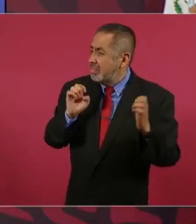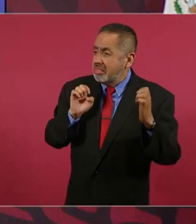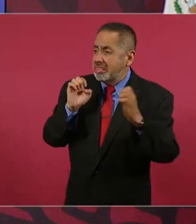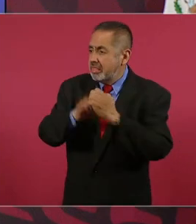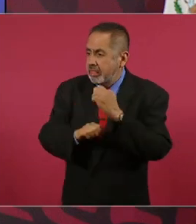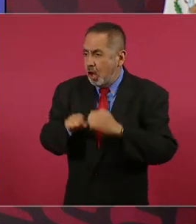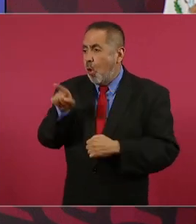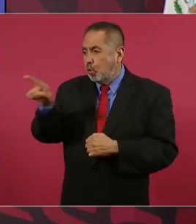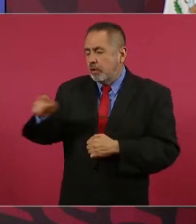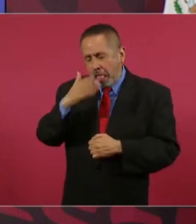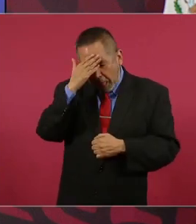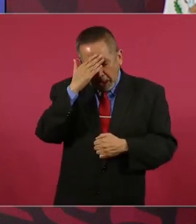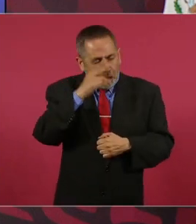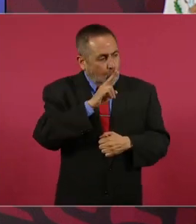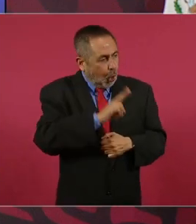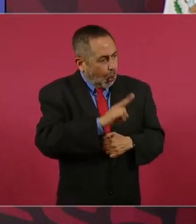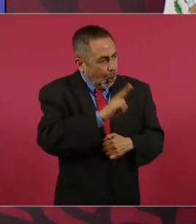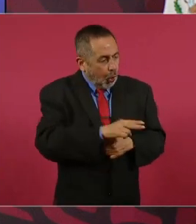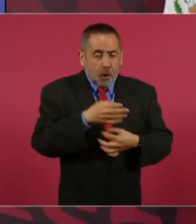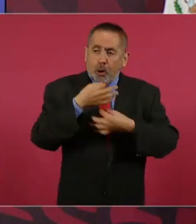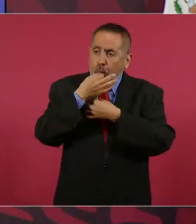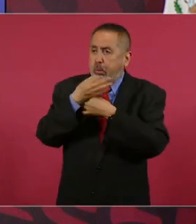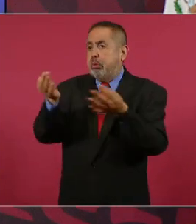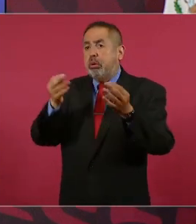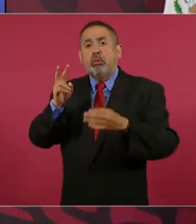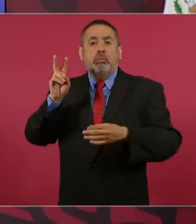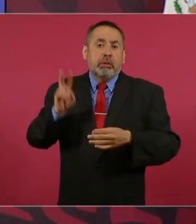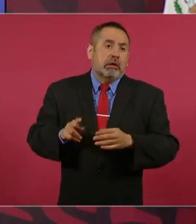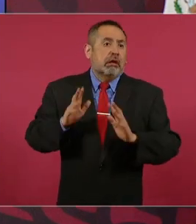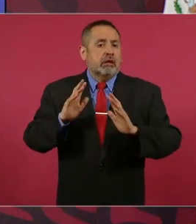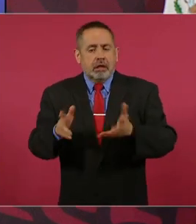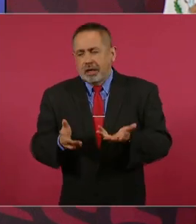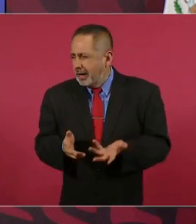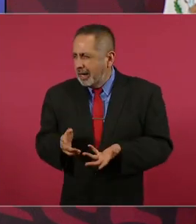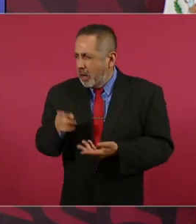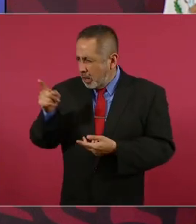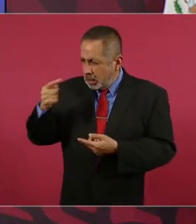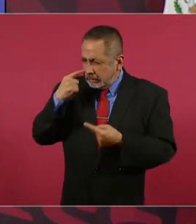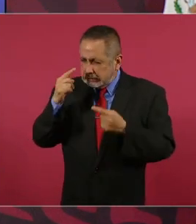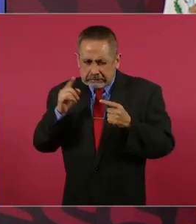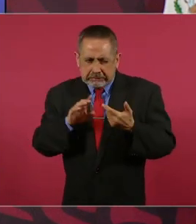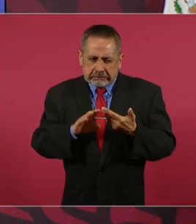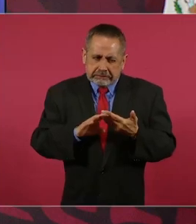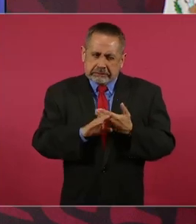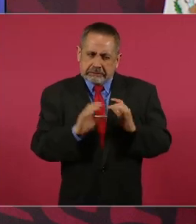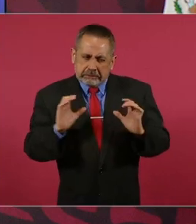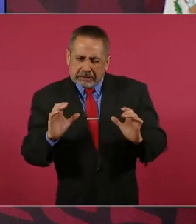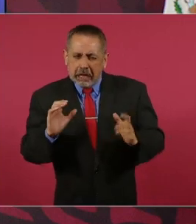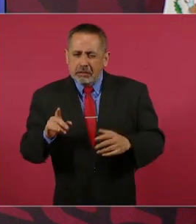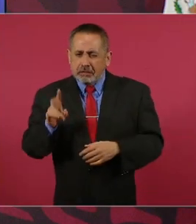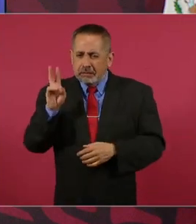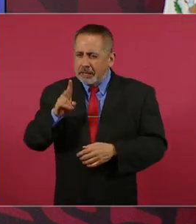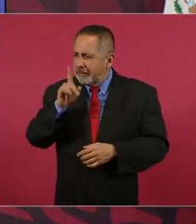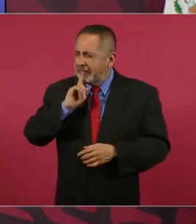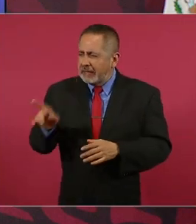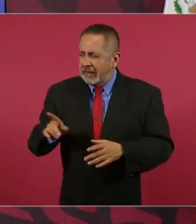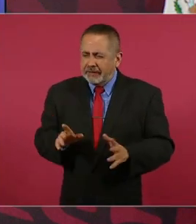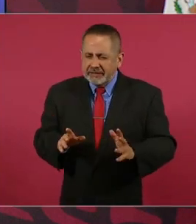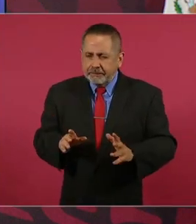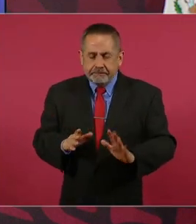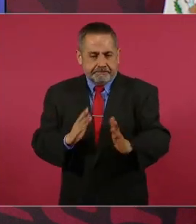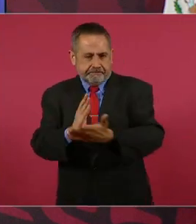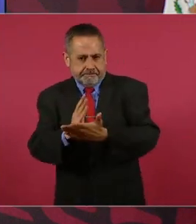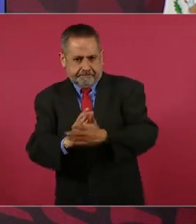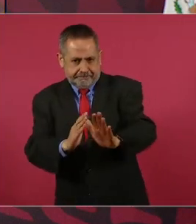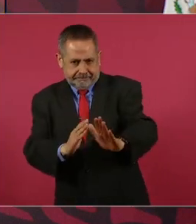Y usted lo repite confiado en que le dicen la verdad. Que a estas alturas ya debería poner cierta distancia entre lo que le dicen. Ya. Porque como le tienen